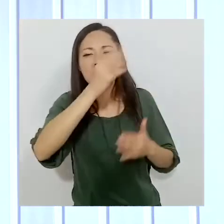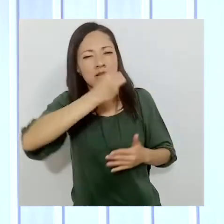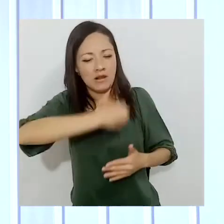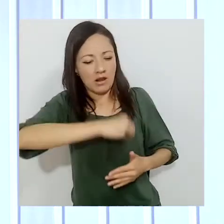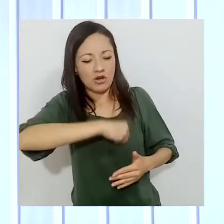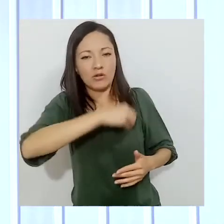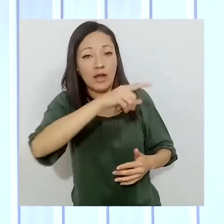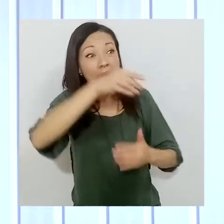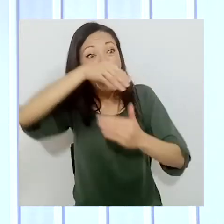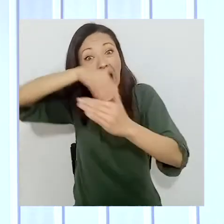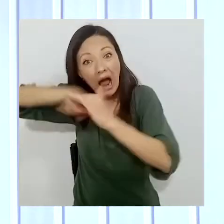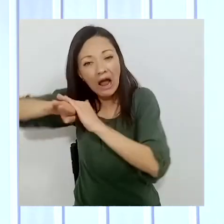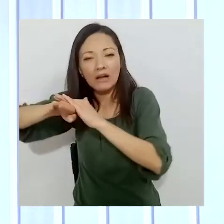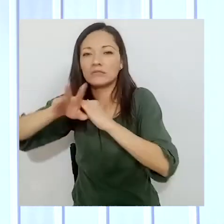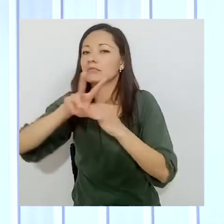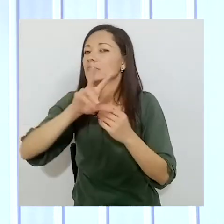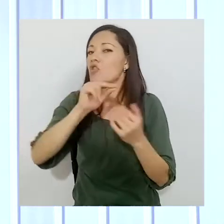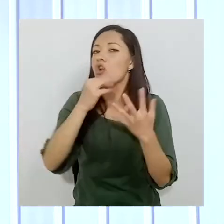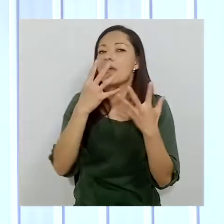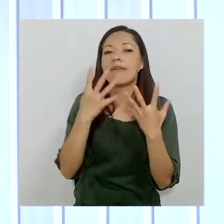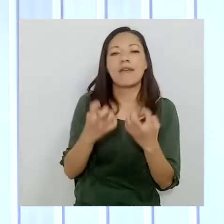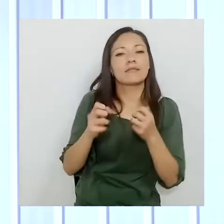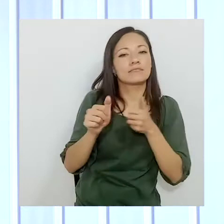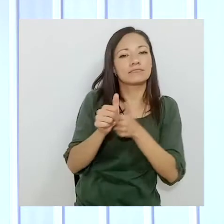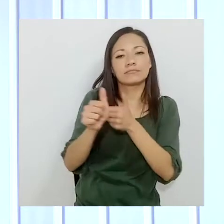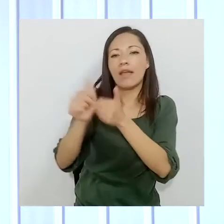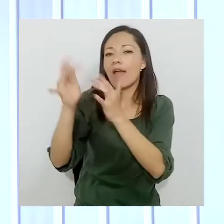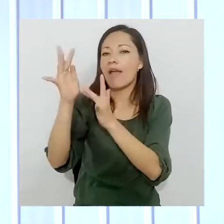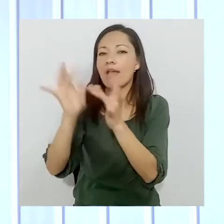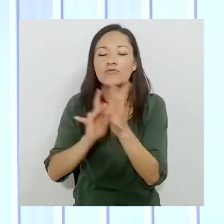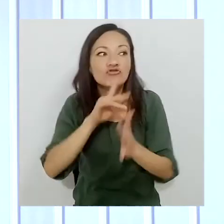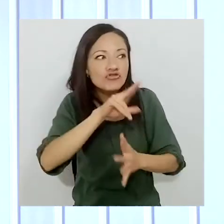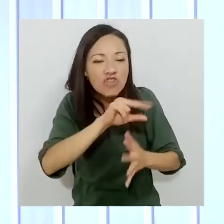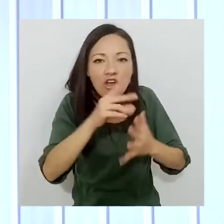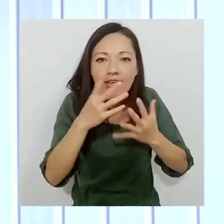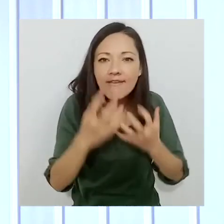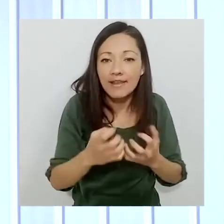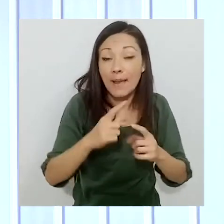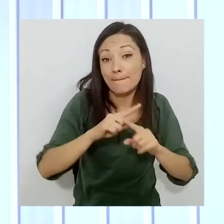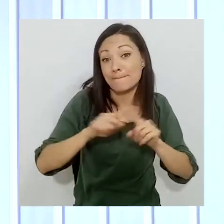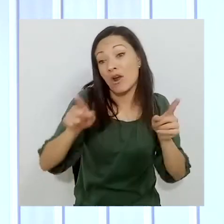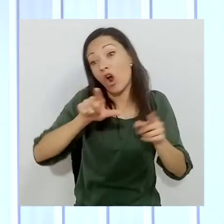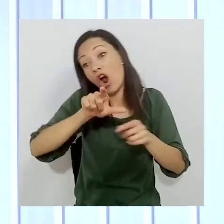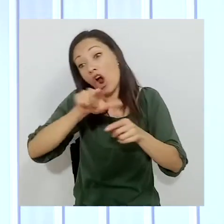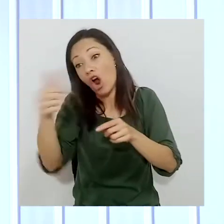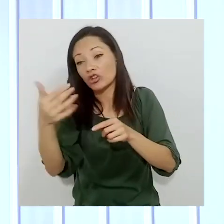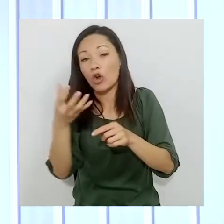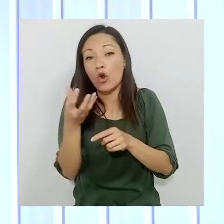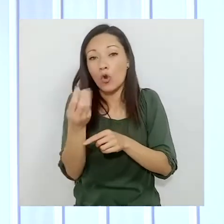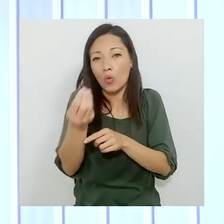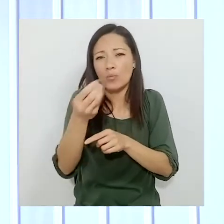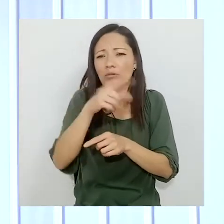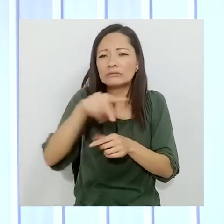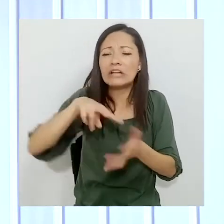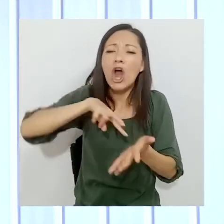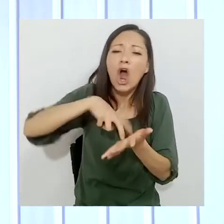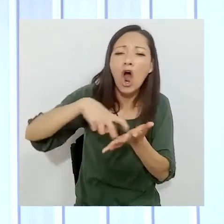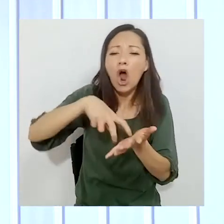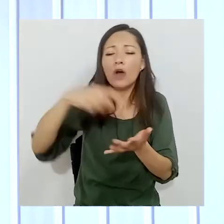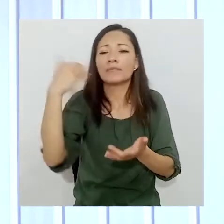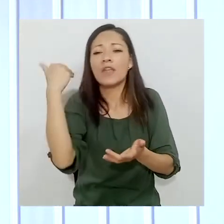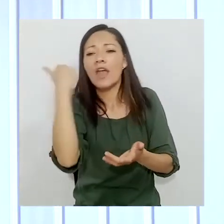piadosos, no quisieron seguir el camino. ¿Quiénes? Los encojos,